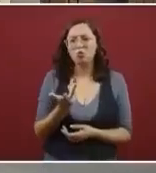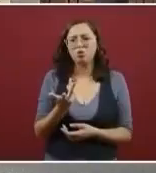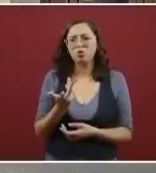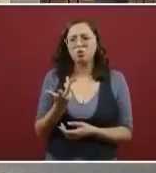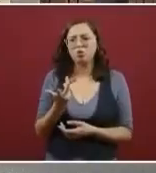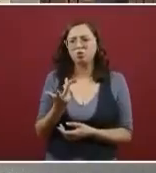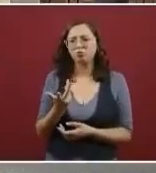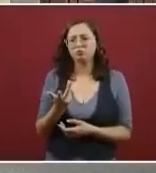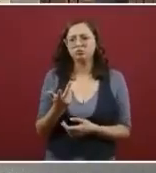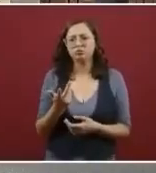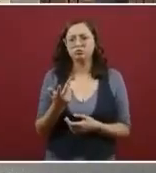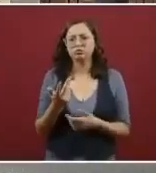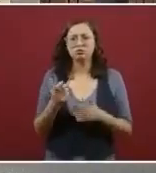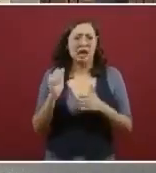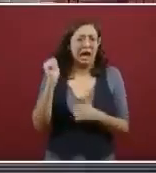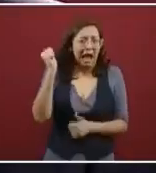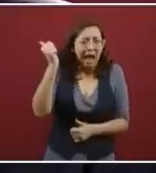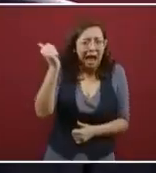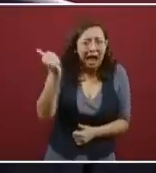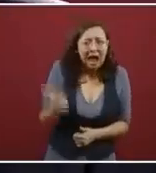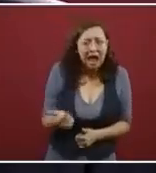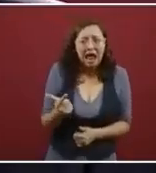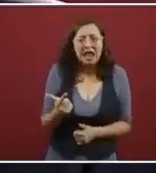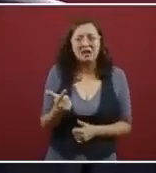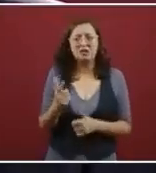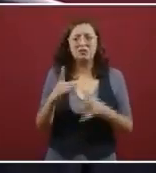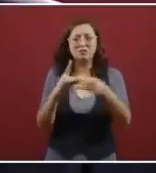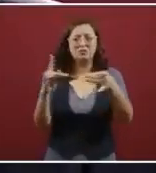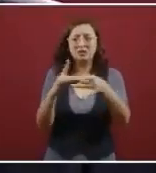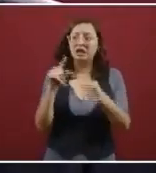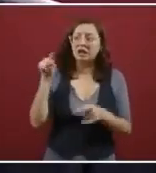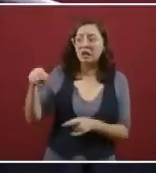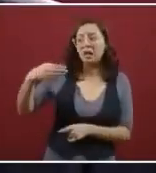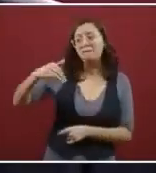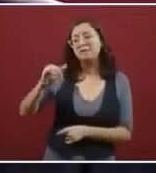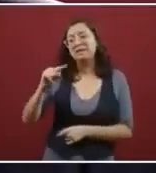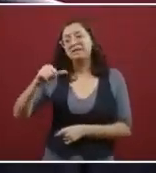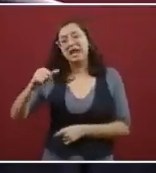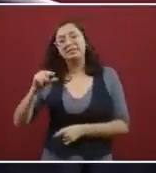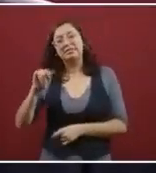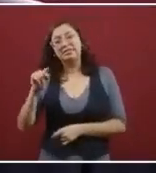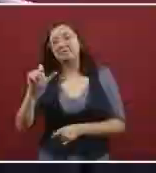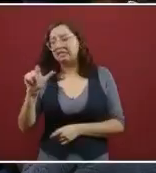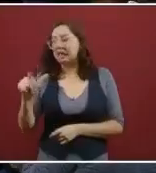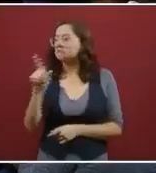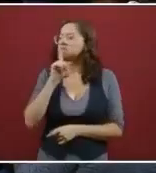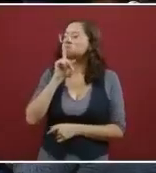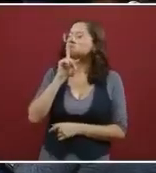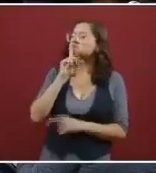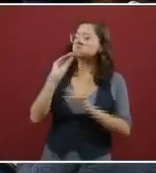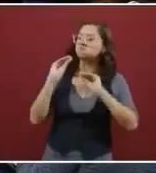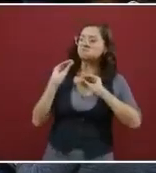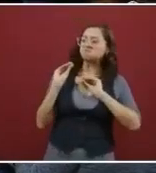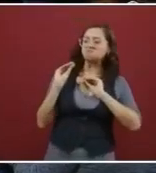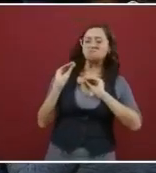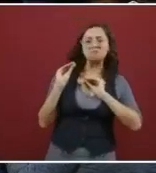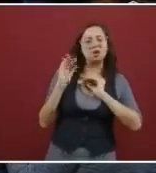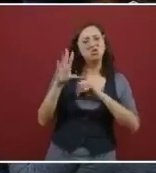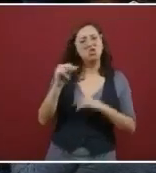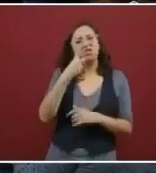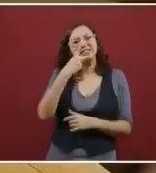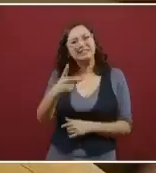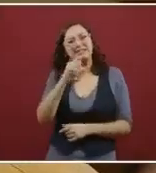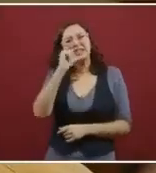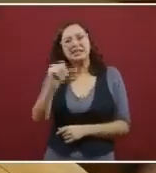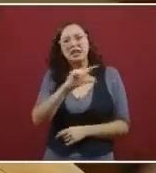salir, en mencionar lo de la masacre en Minatitlán? ¿Y por qué esperar una semana para